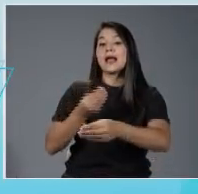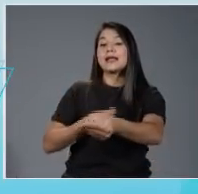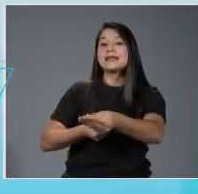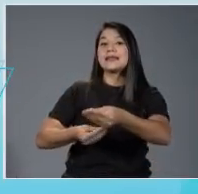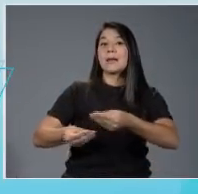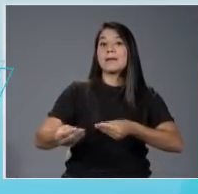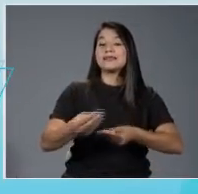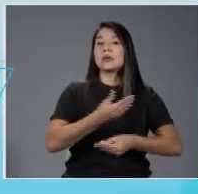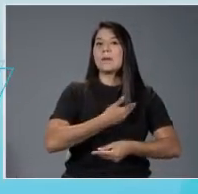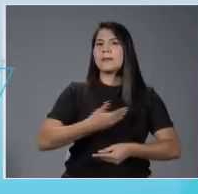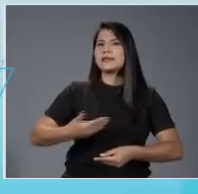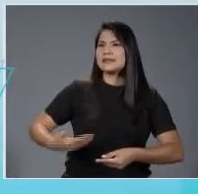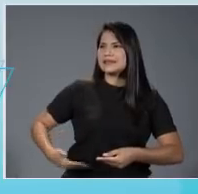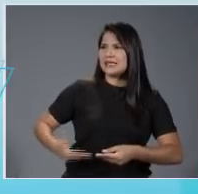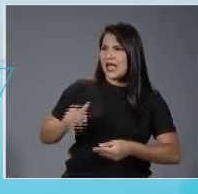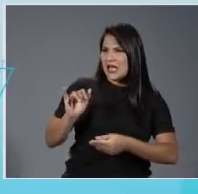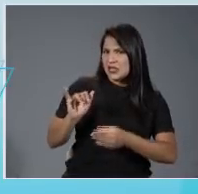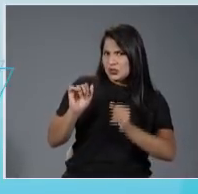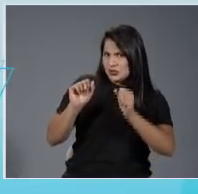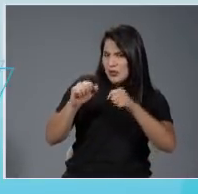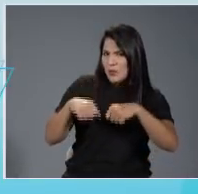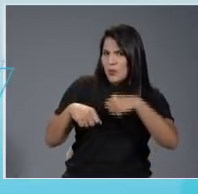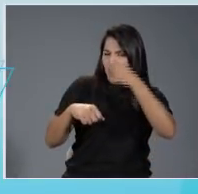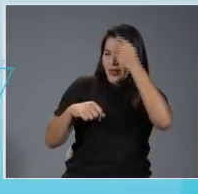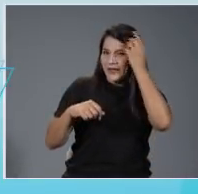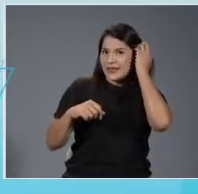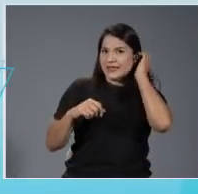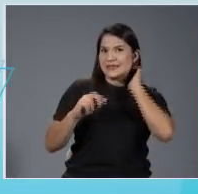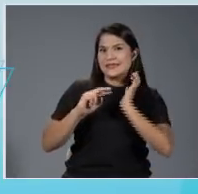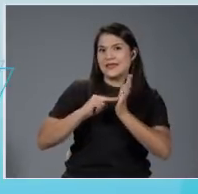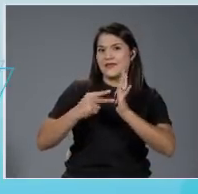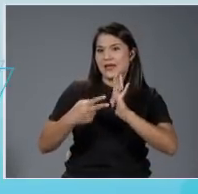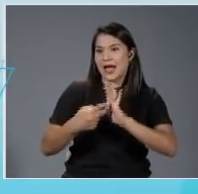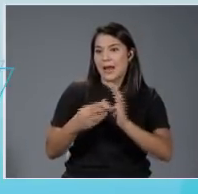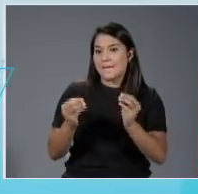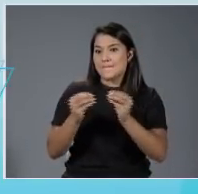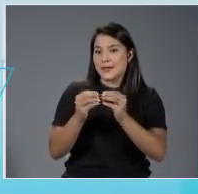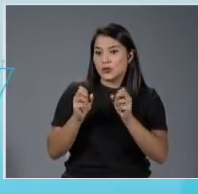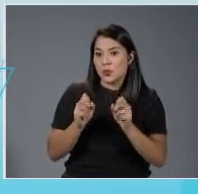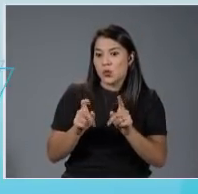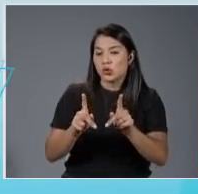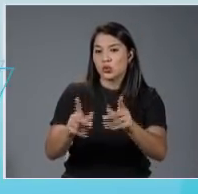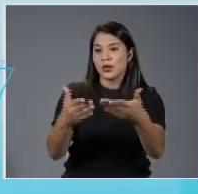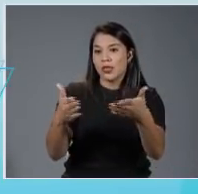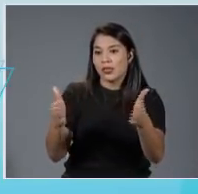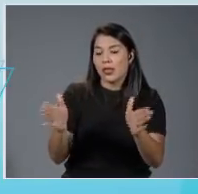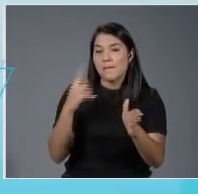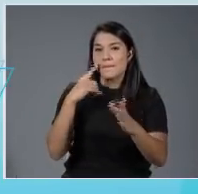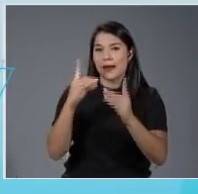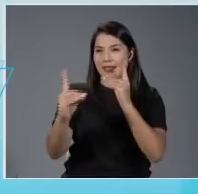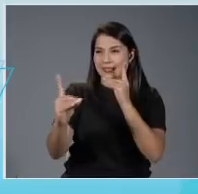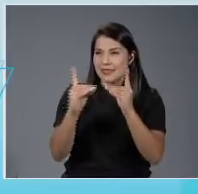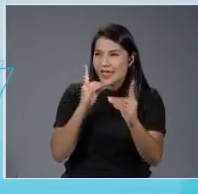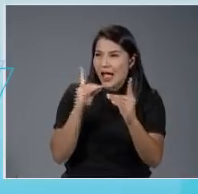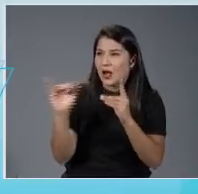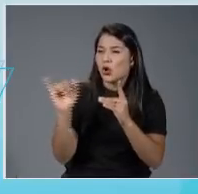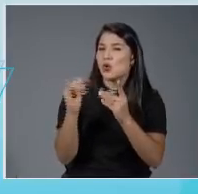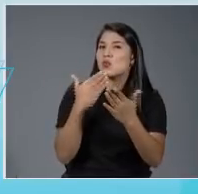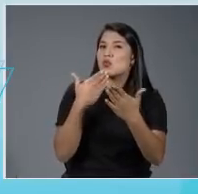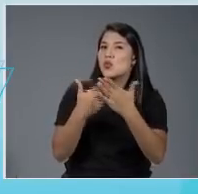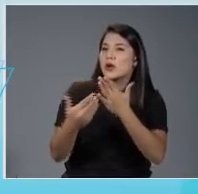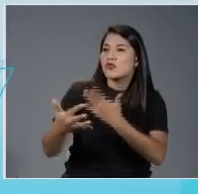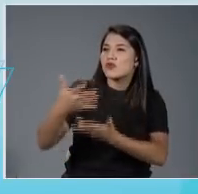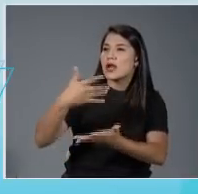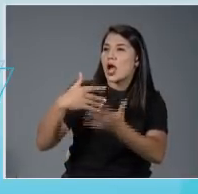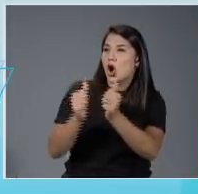poderes, ¿podría esto interpretarse como una apertura al diálogo, una apertura a generar como buenas relaciones?